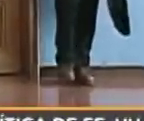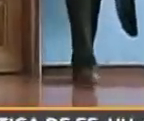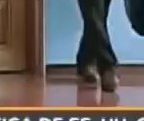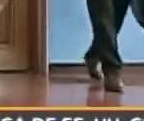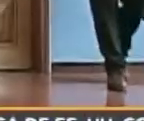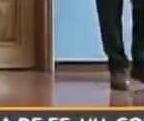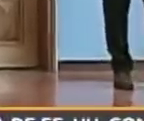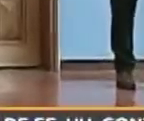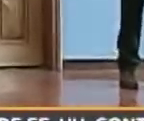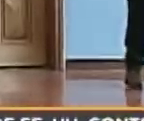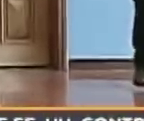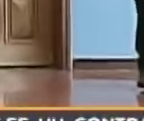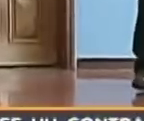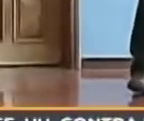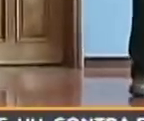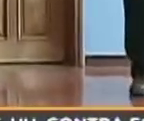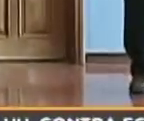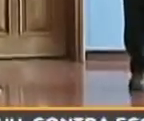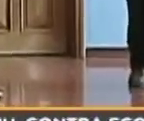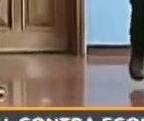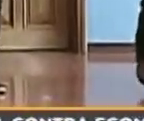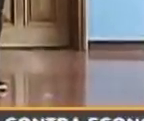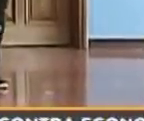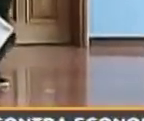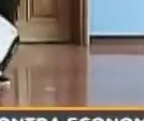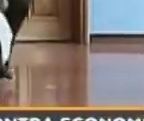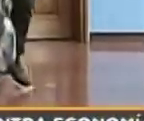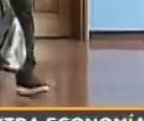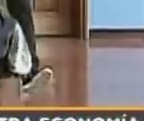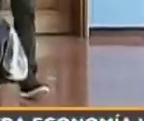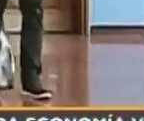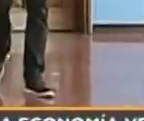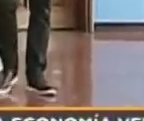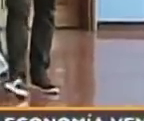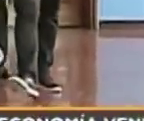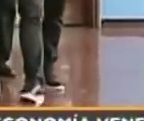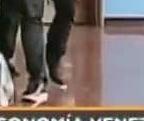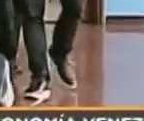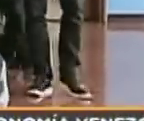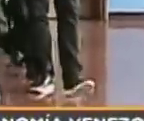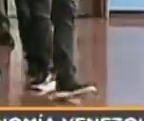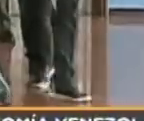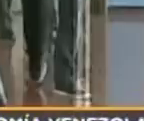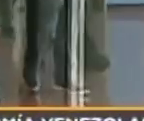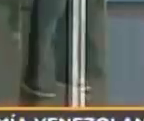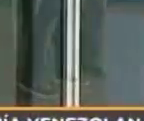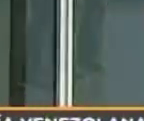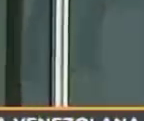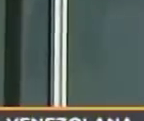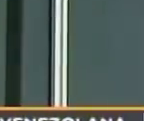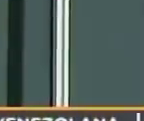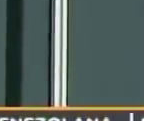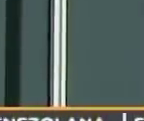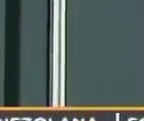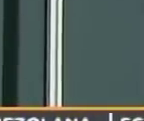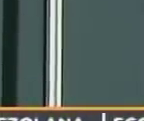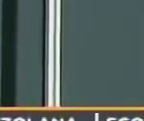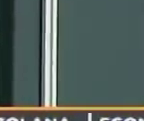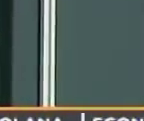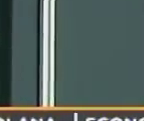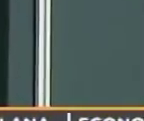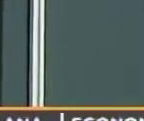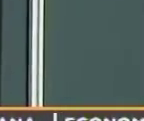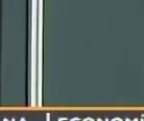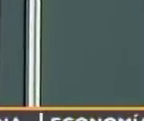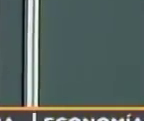por parte de las autoridades municipales por el comandante de la SODI de esta entidad. A través de las imágenes